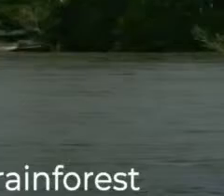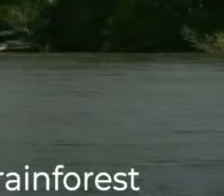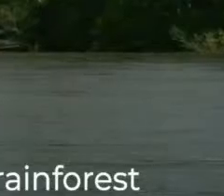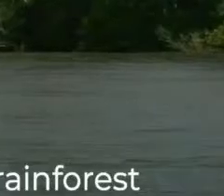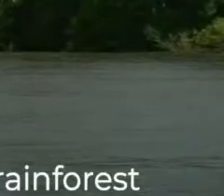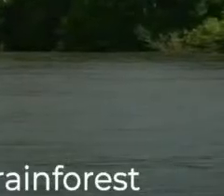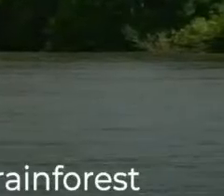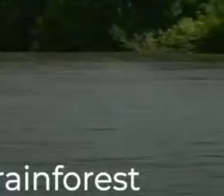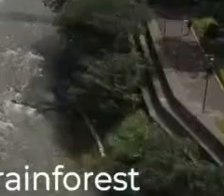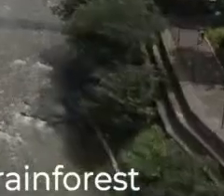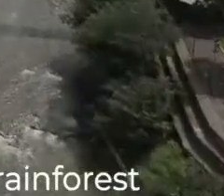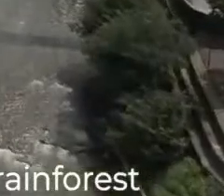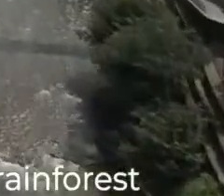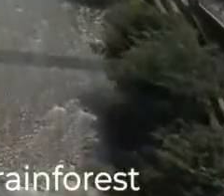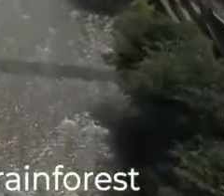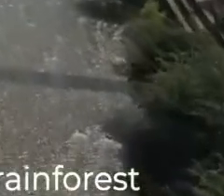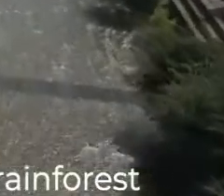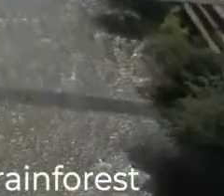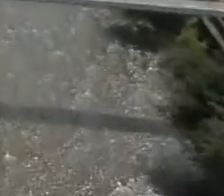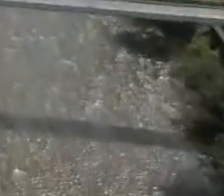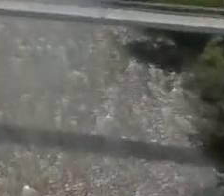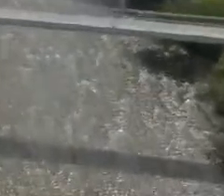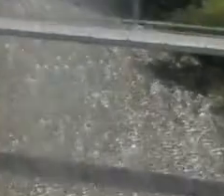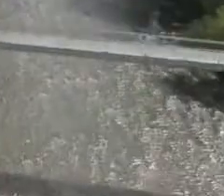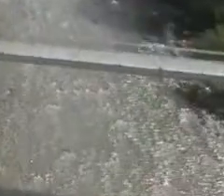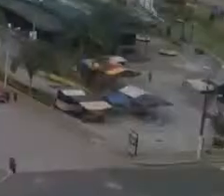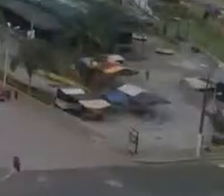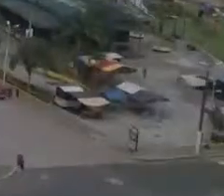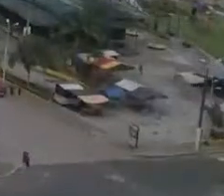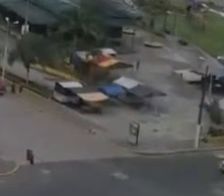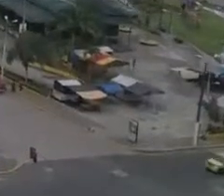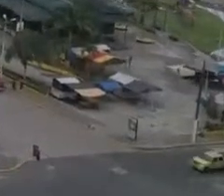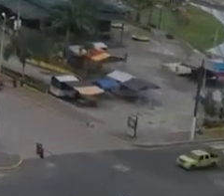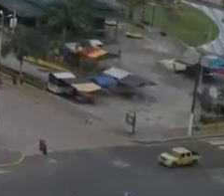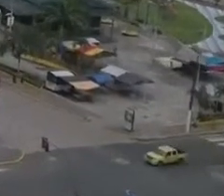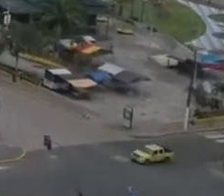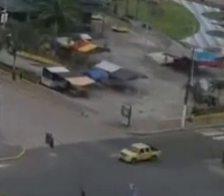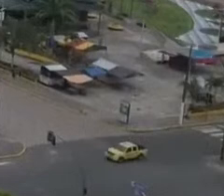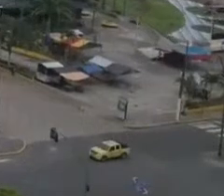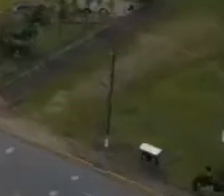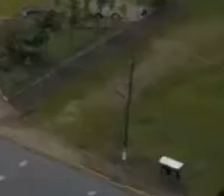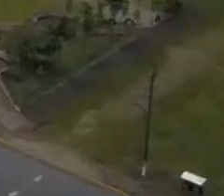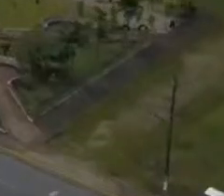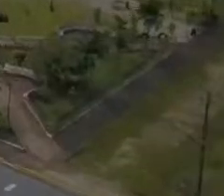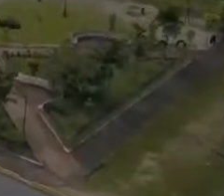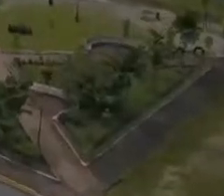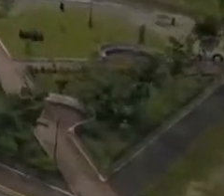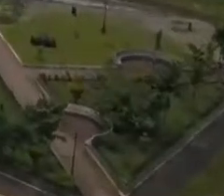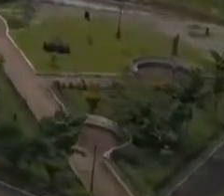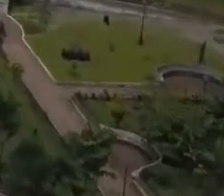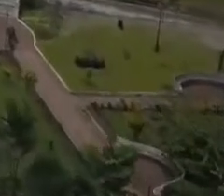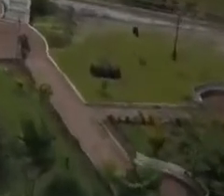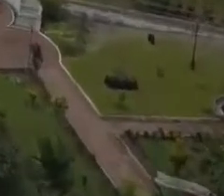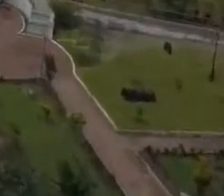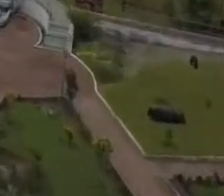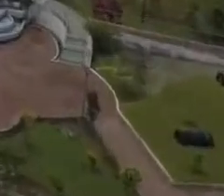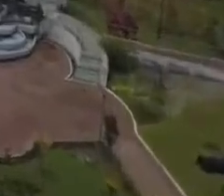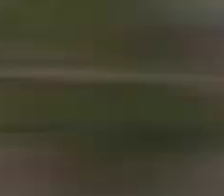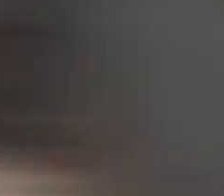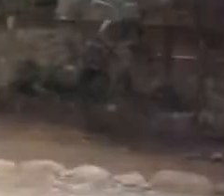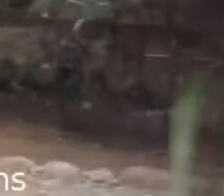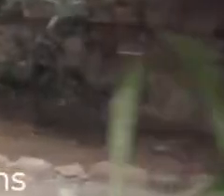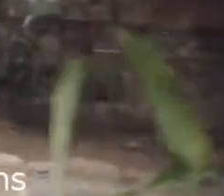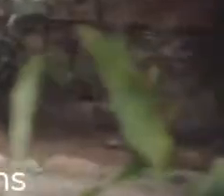Diversidad de la selva amazónica se encuentran los cantones de Tena, Archidona y Carlos Julio Arosemena en la provincia de Napo, en